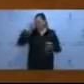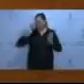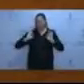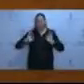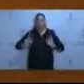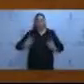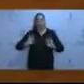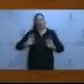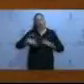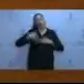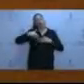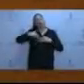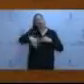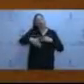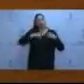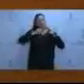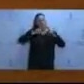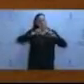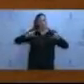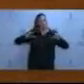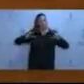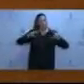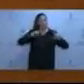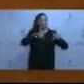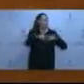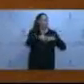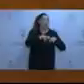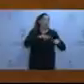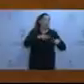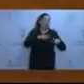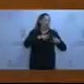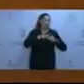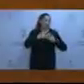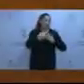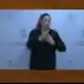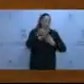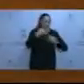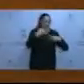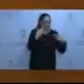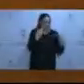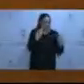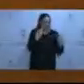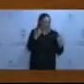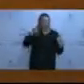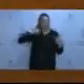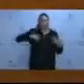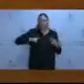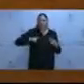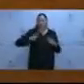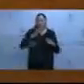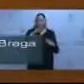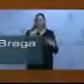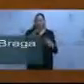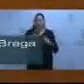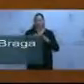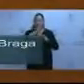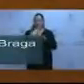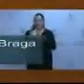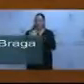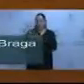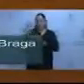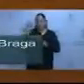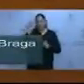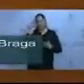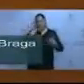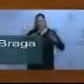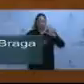empresa mayoritariamente pública. Le adelanto, no nos gusta un poco el escenario de confusión que se está generando,